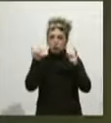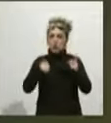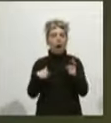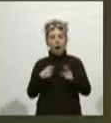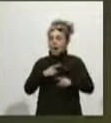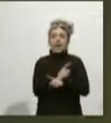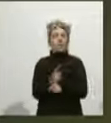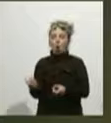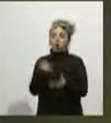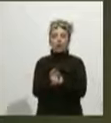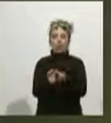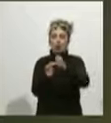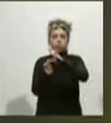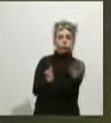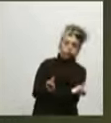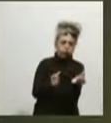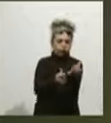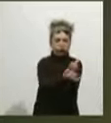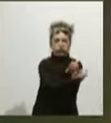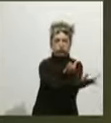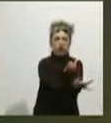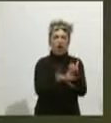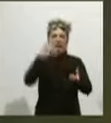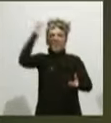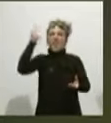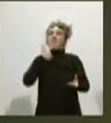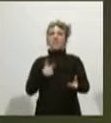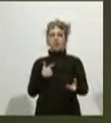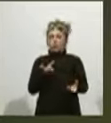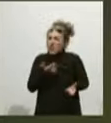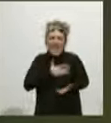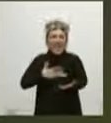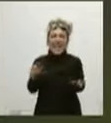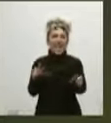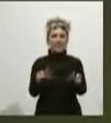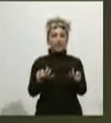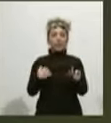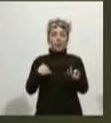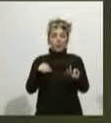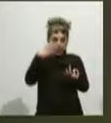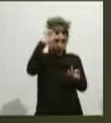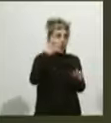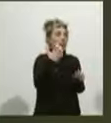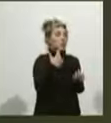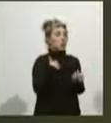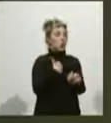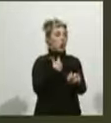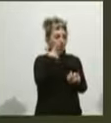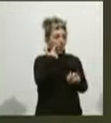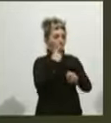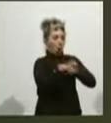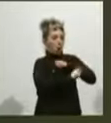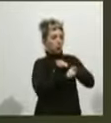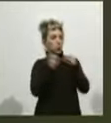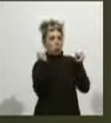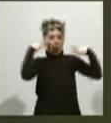nervios volví a tirar la copa y me dijo el rey, pero Mariano, ¿se puede saber qué es lo que quieres? Y le dije, majestad, le voy a hacer un truco de magia. Usted ve de